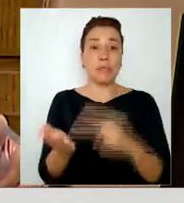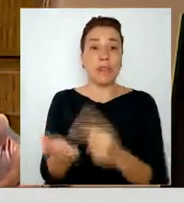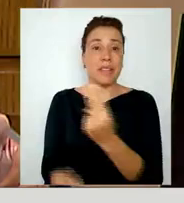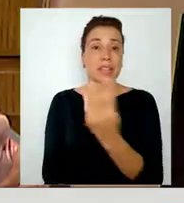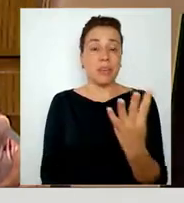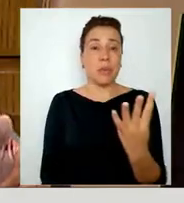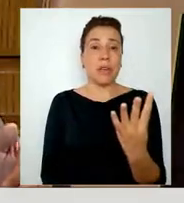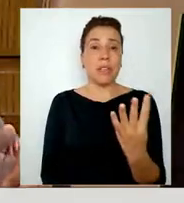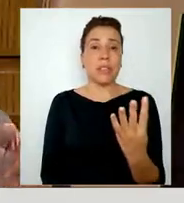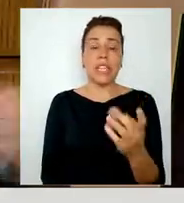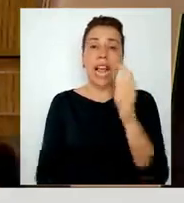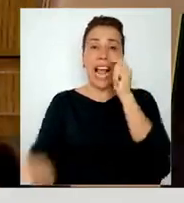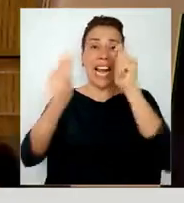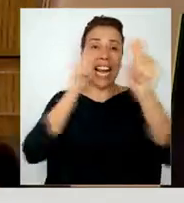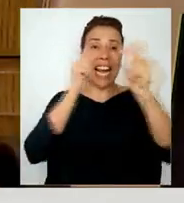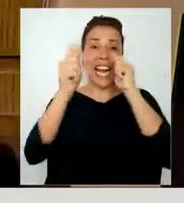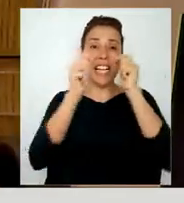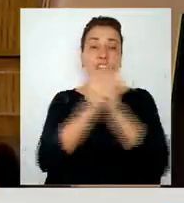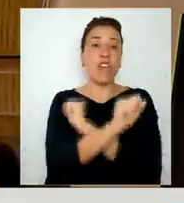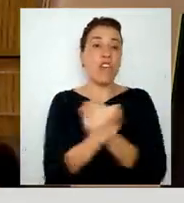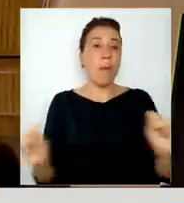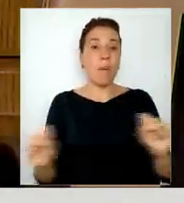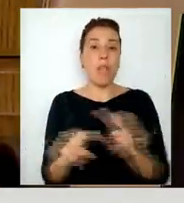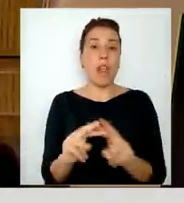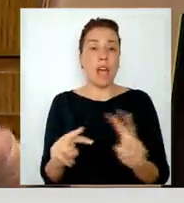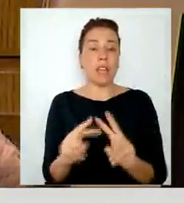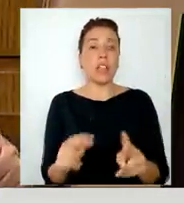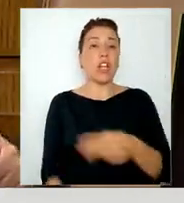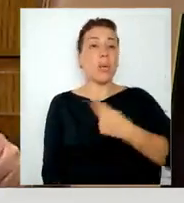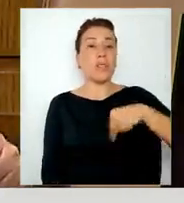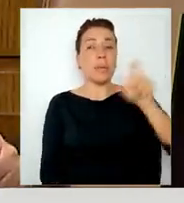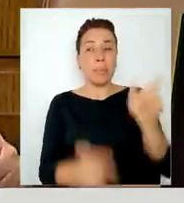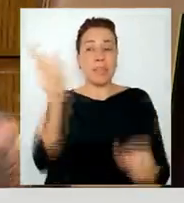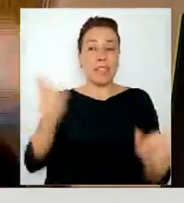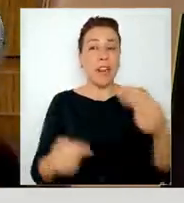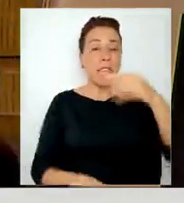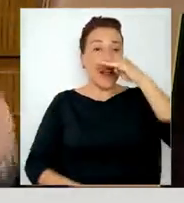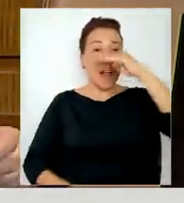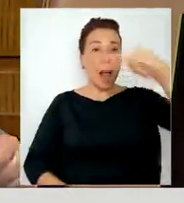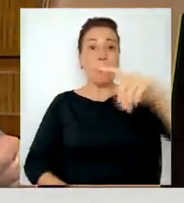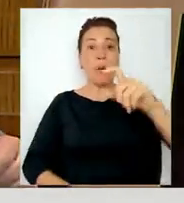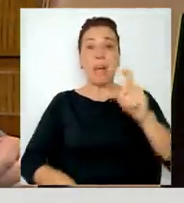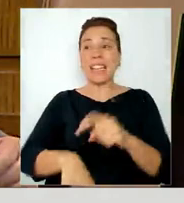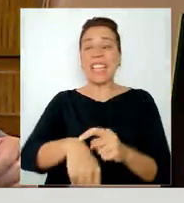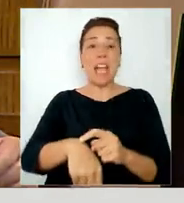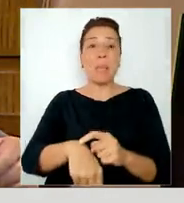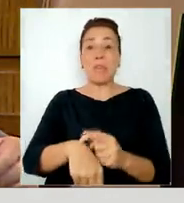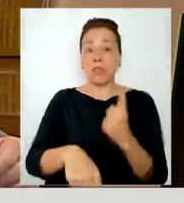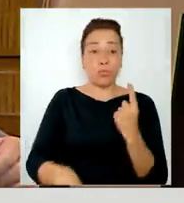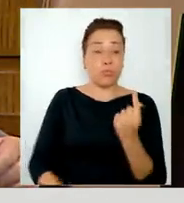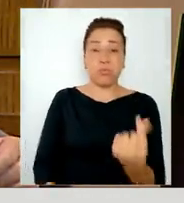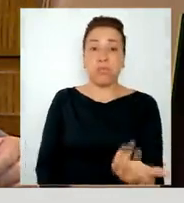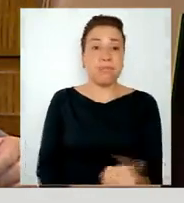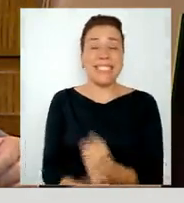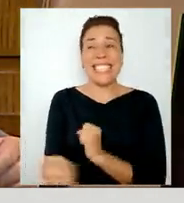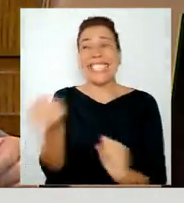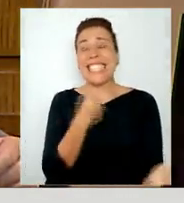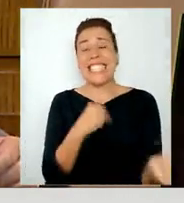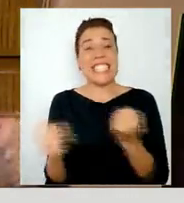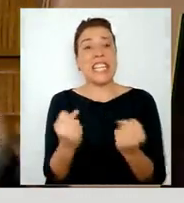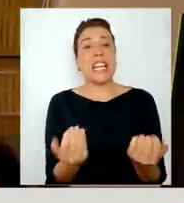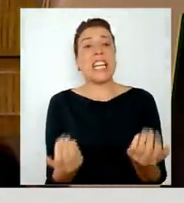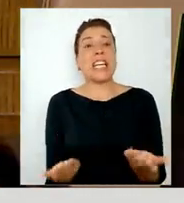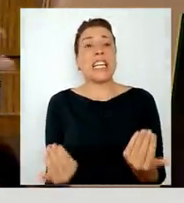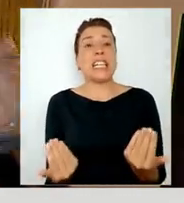de no poder realizarse nuestros agricultores están con el tiempo en contra están desesperados porque necesitan tener en los campos habilitados